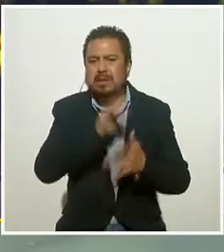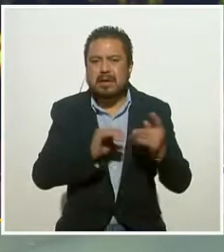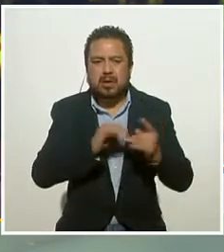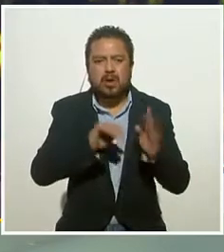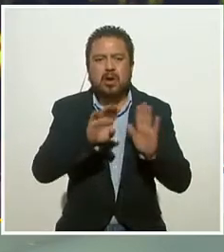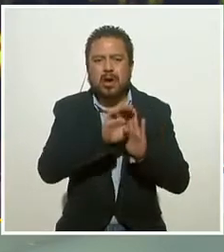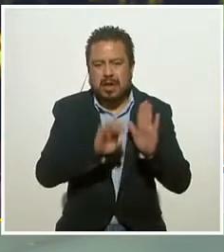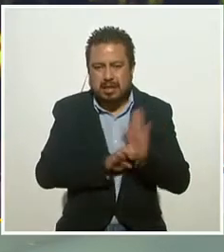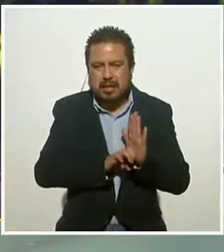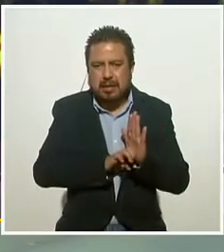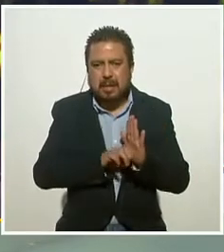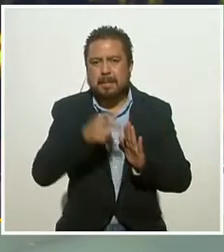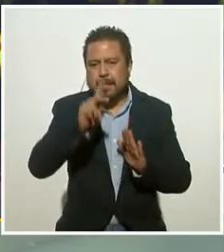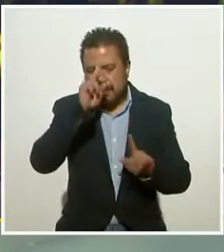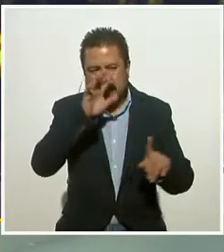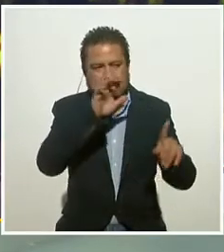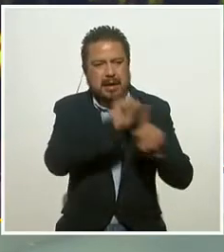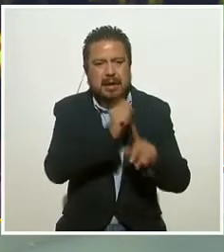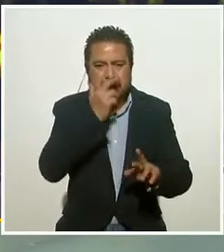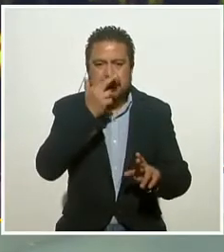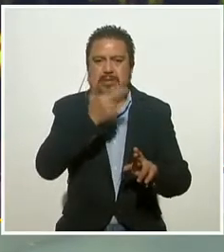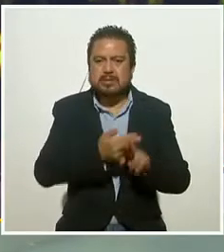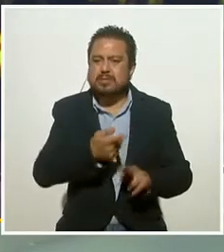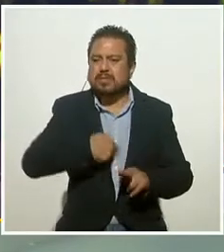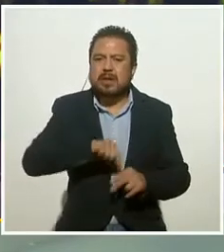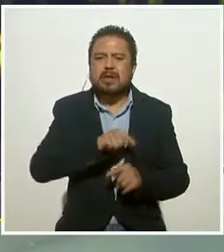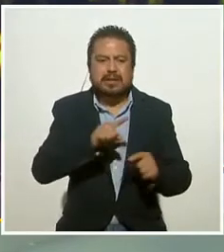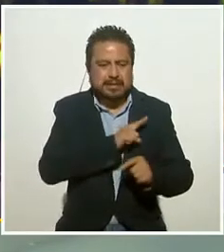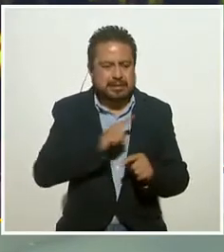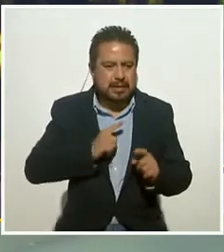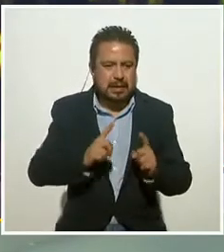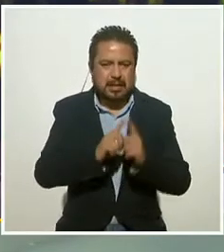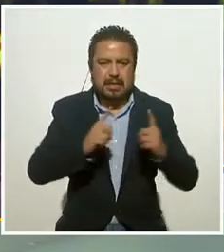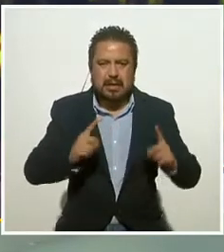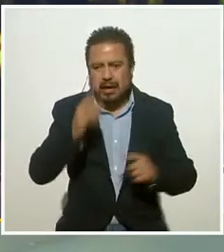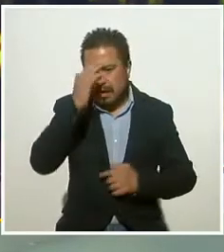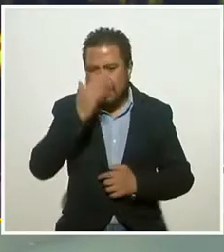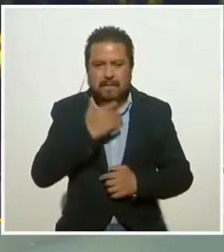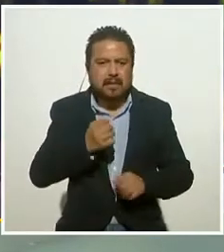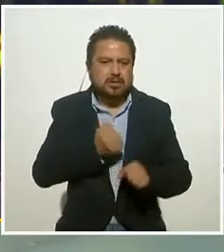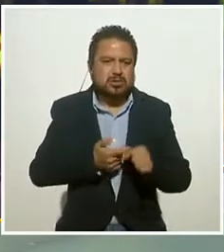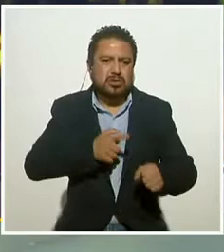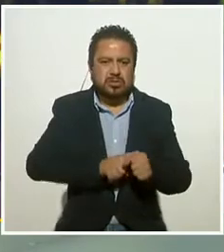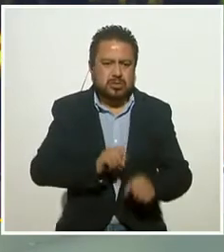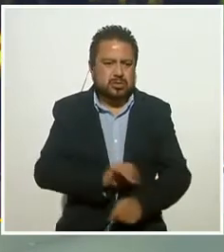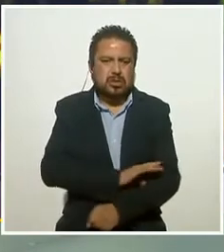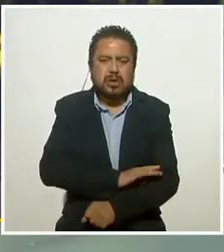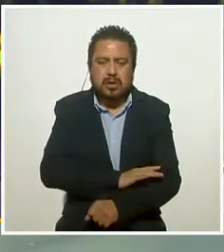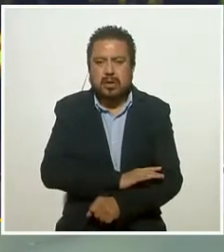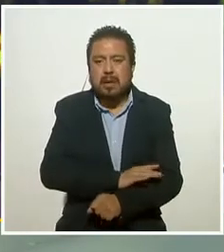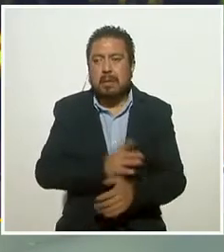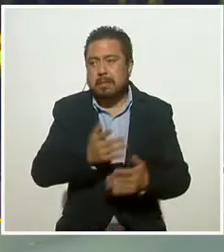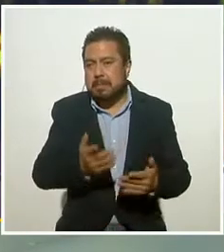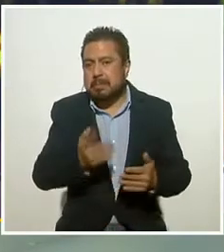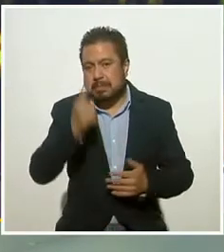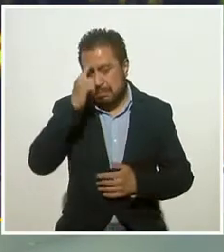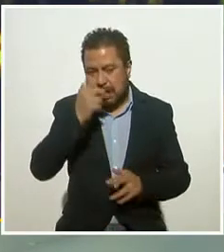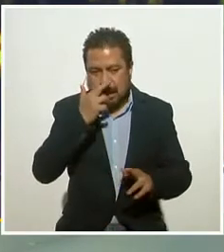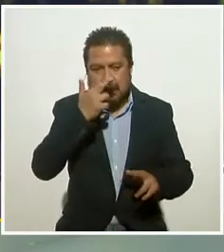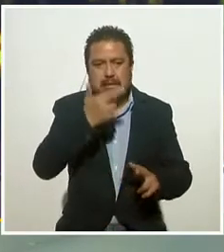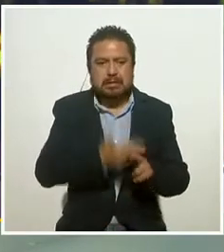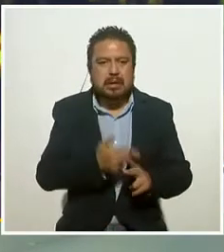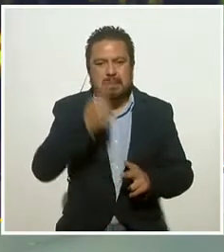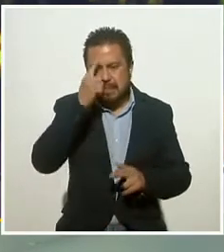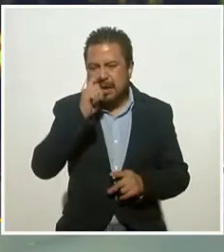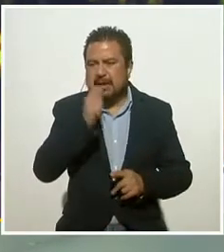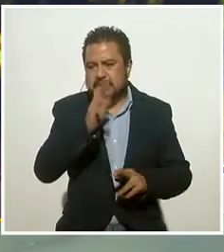ética. Pero para llegar a ser responsables hay que desarrollar habilidades socioemocionales, ¿no? Entonces, para ser responsables, para